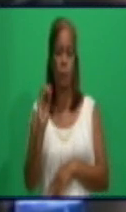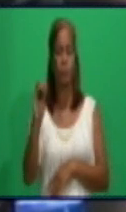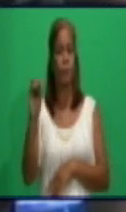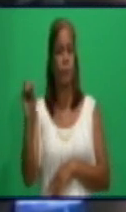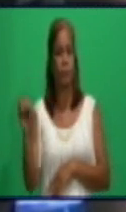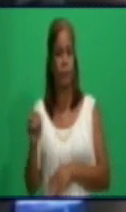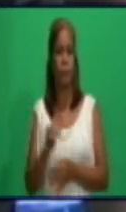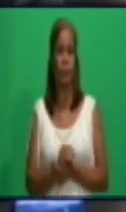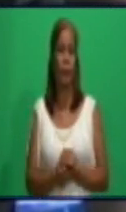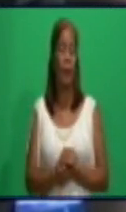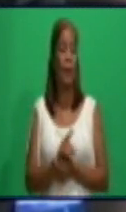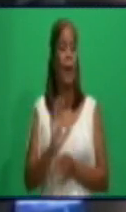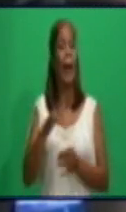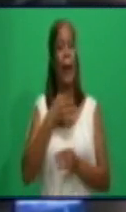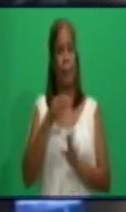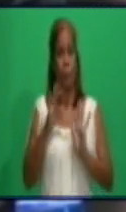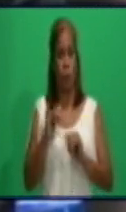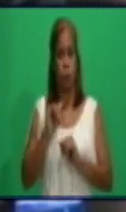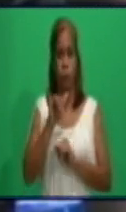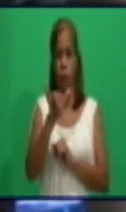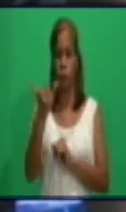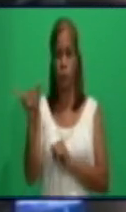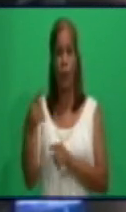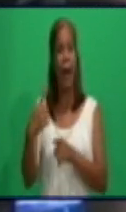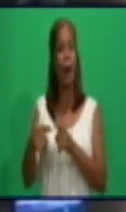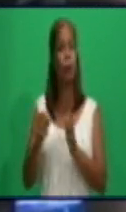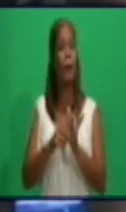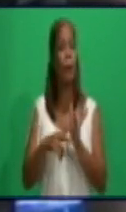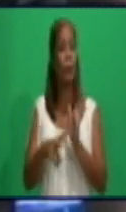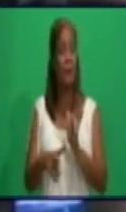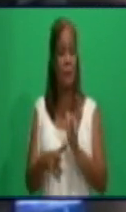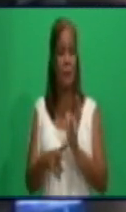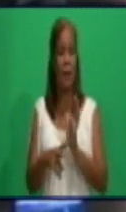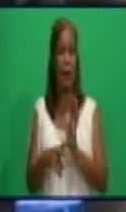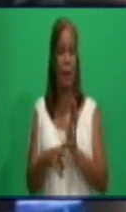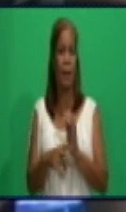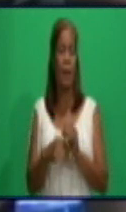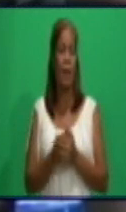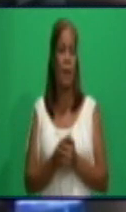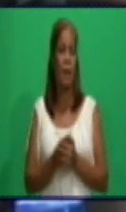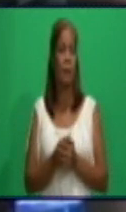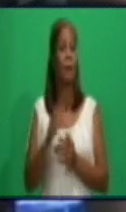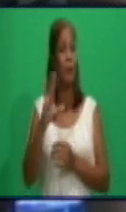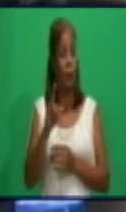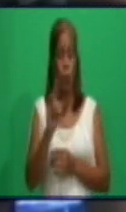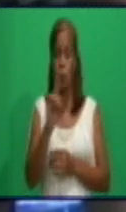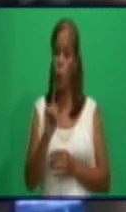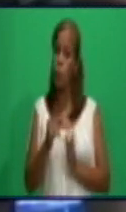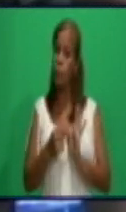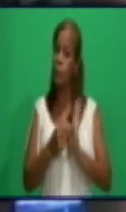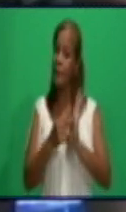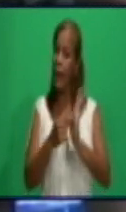o no hacia otras provincias, el país entero está en esta situación, entonces no es recomendable en